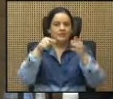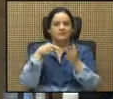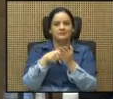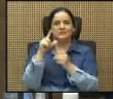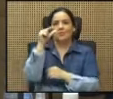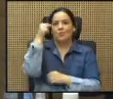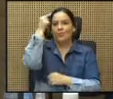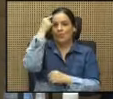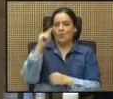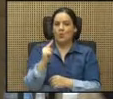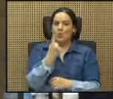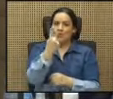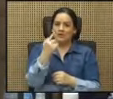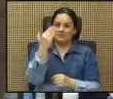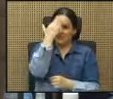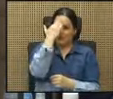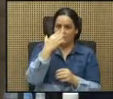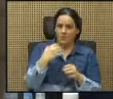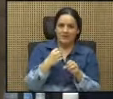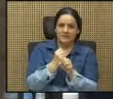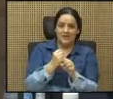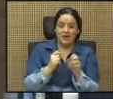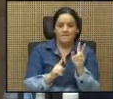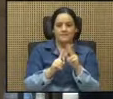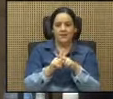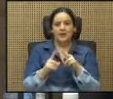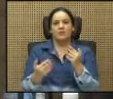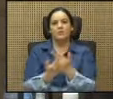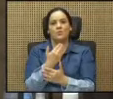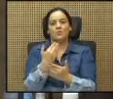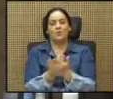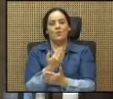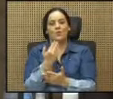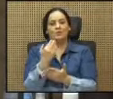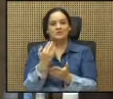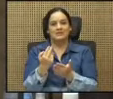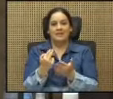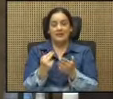que ha sabido hacer es implementar nuevos impuestos.